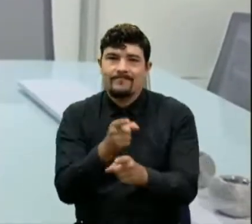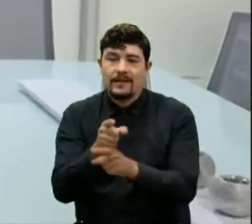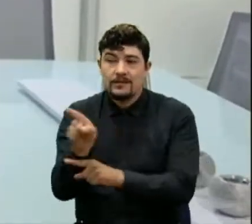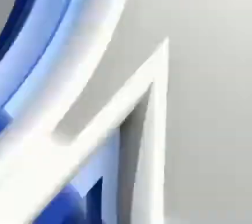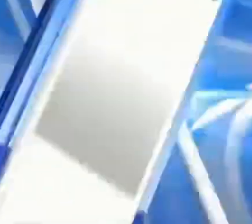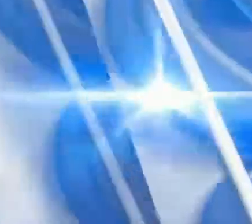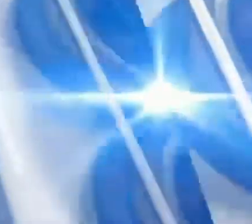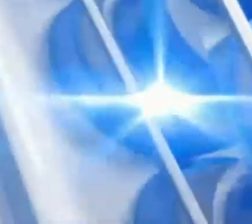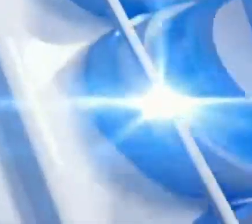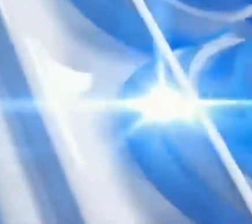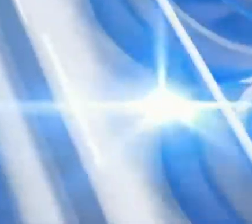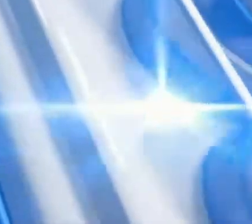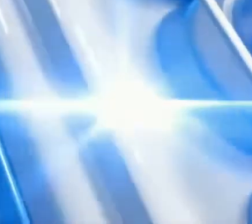funcionarios de este calado